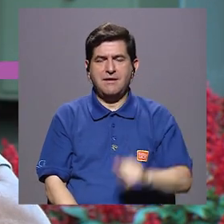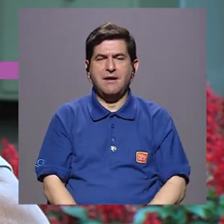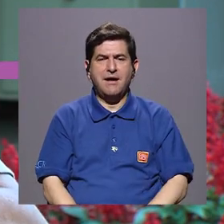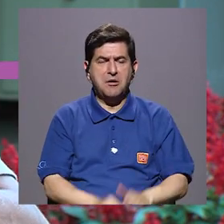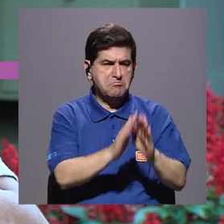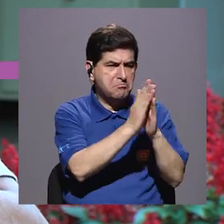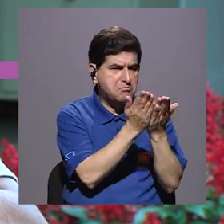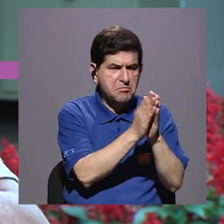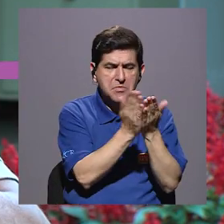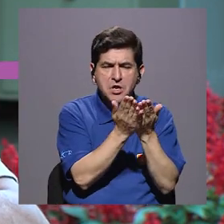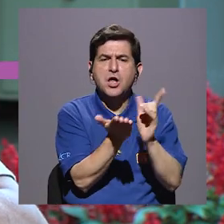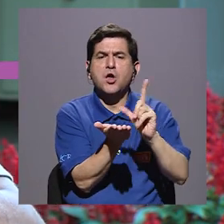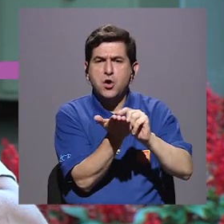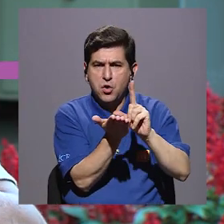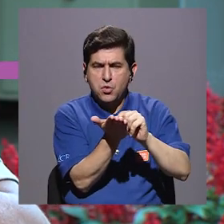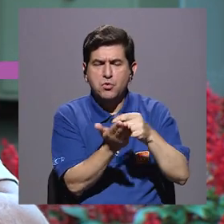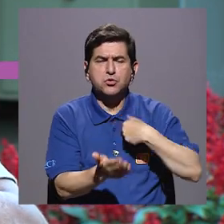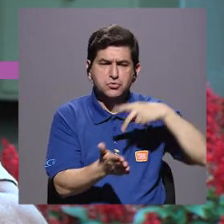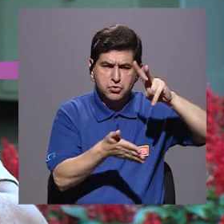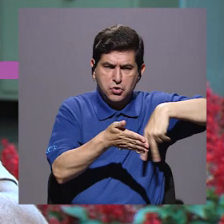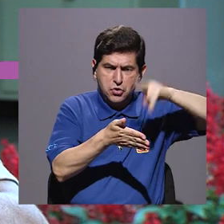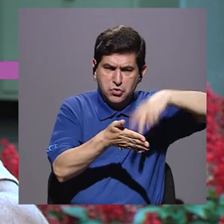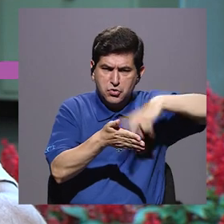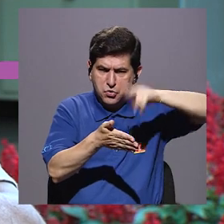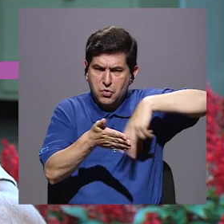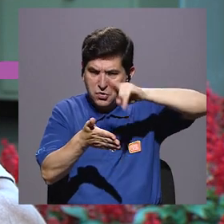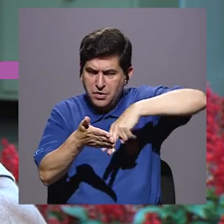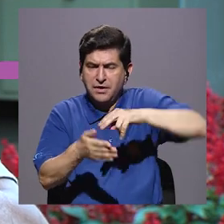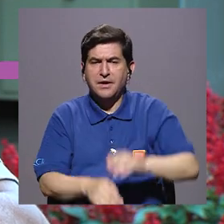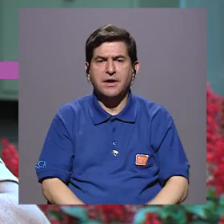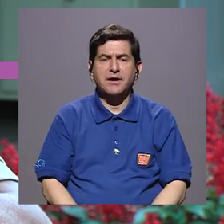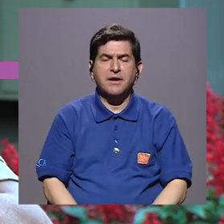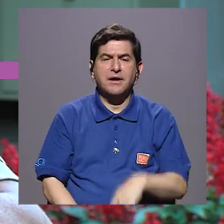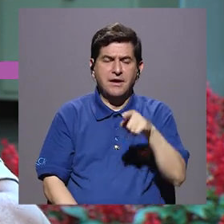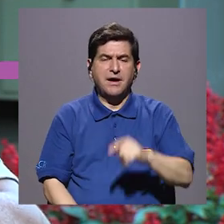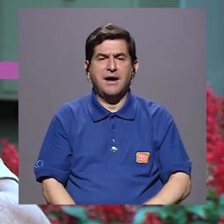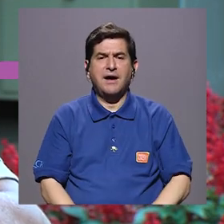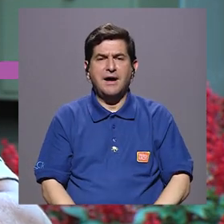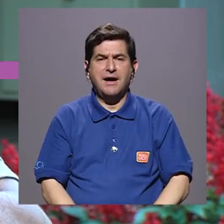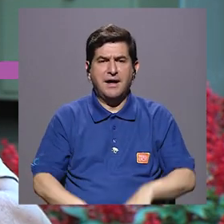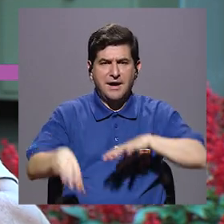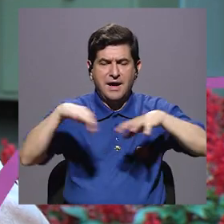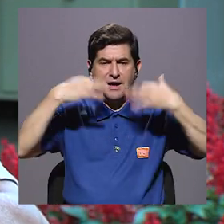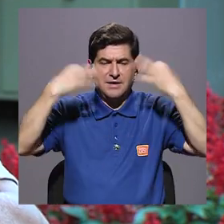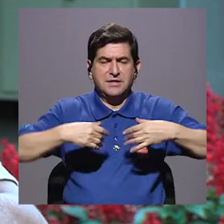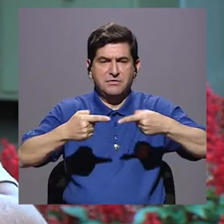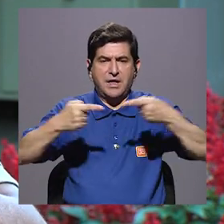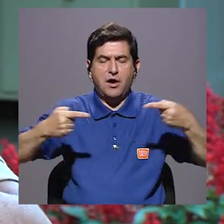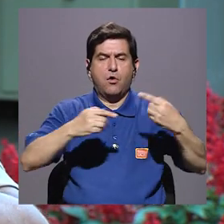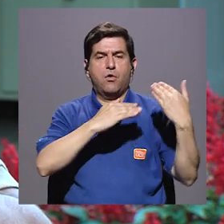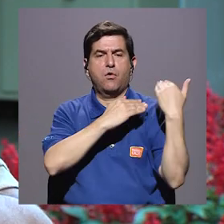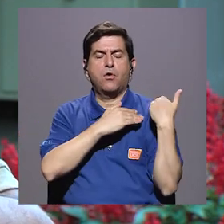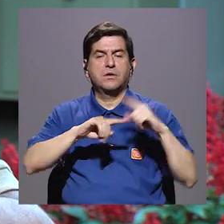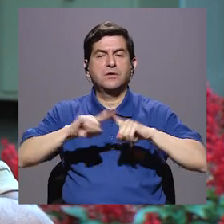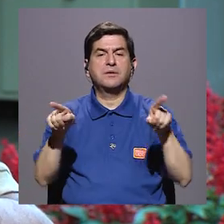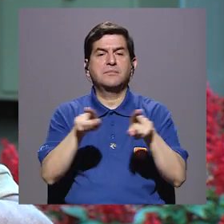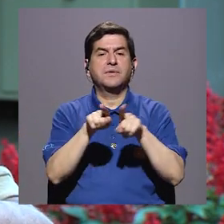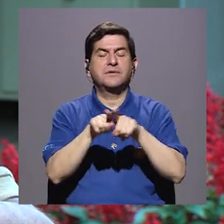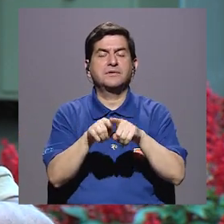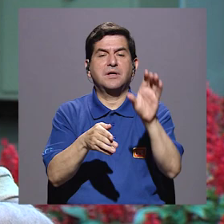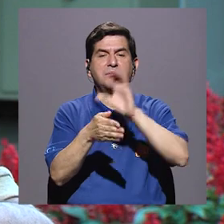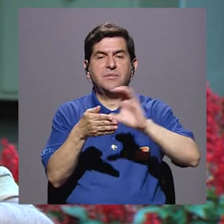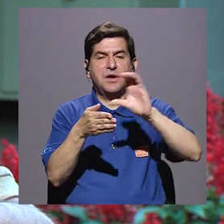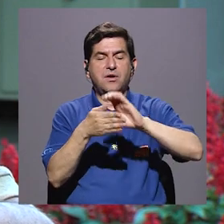literatura que he venido publicando, que he venido leyendo, registrando, ejercicio y contrarresistencia, sin embargo, existe el